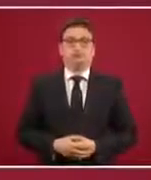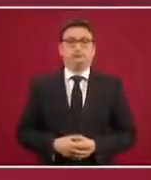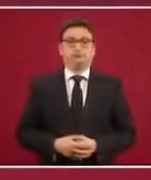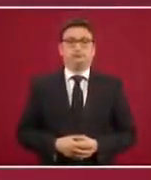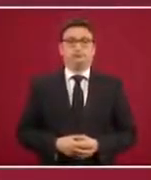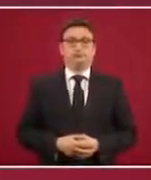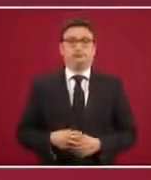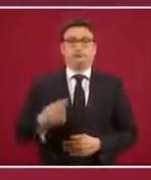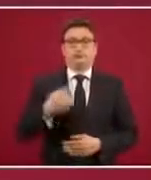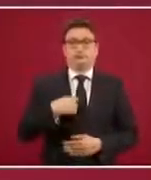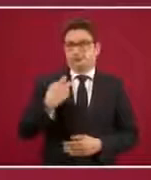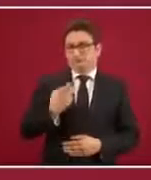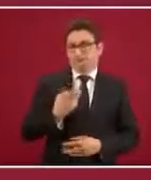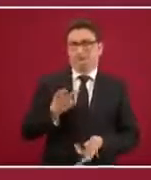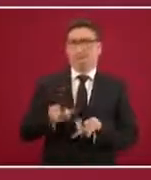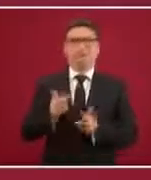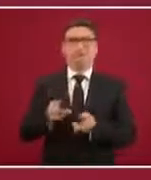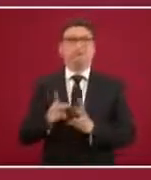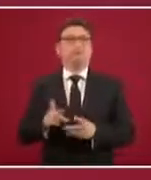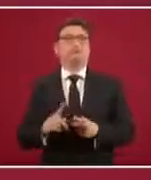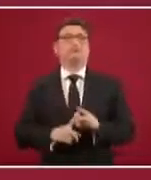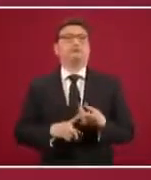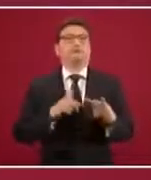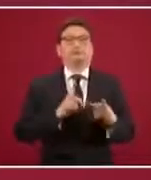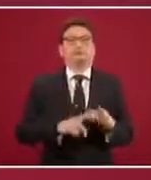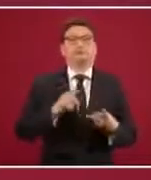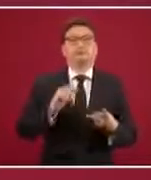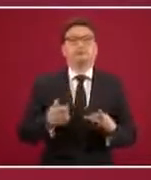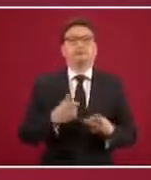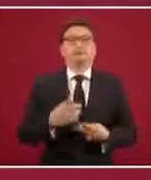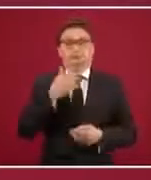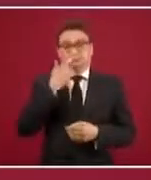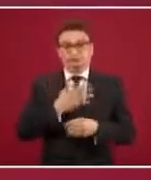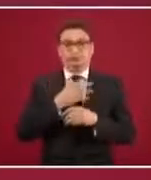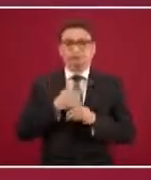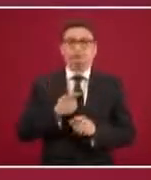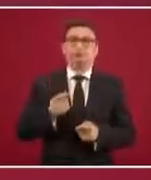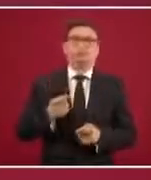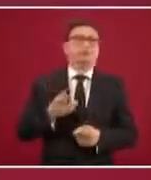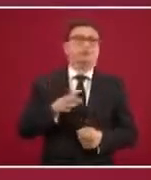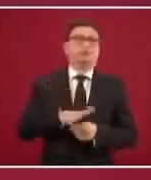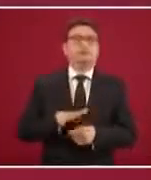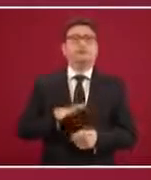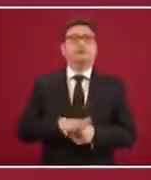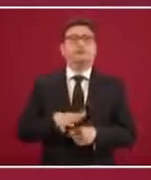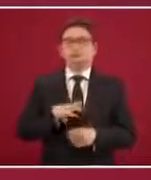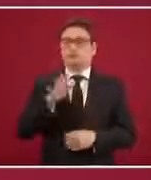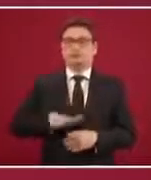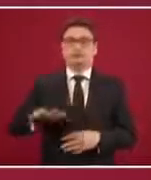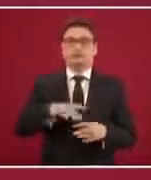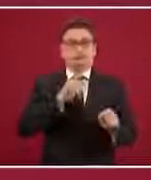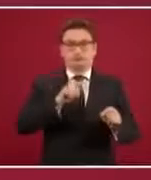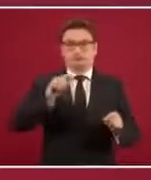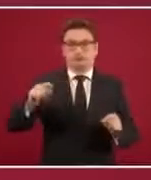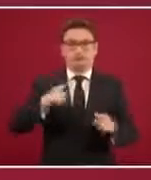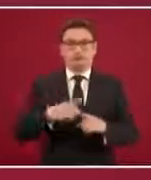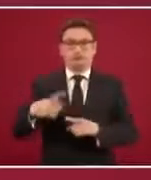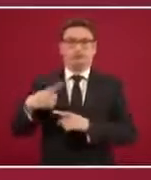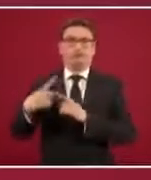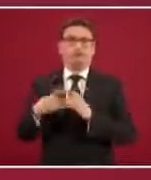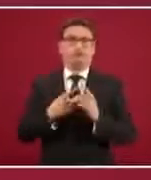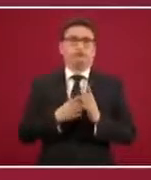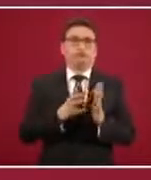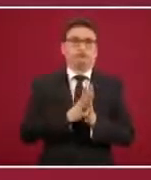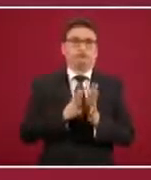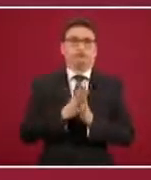Hablé de esto. Lo segundo es la responsabilidad de todos los actores,